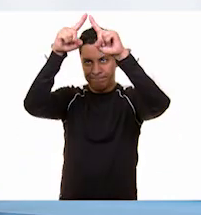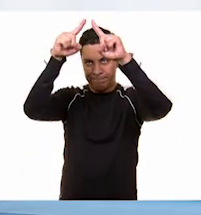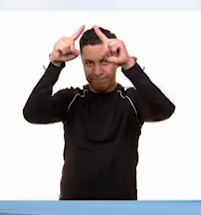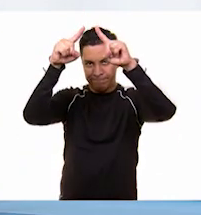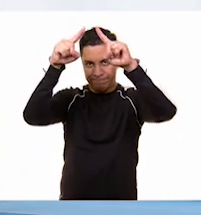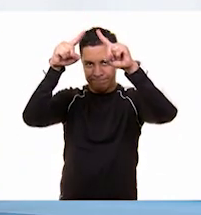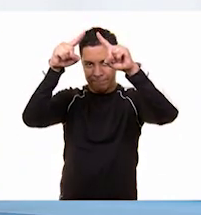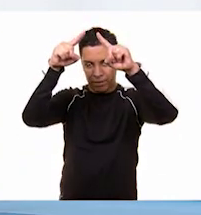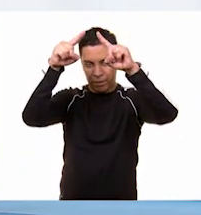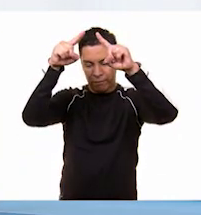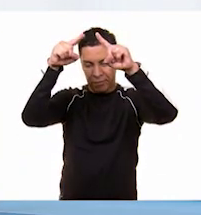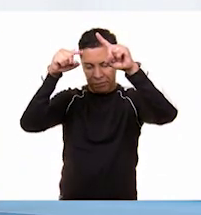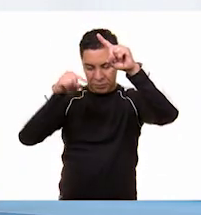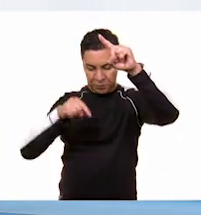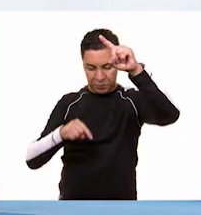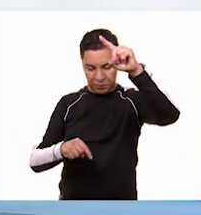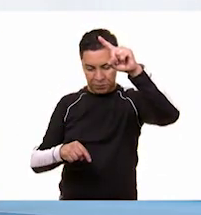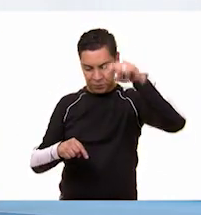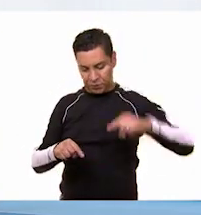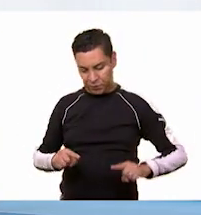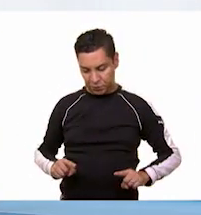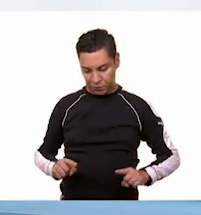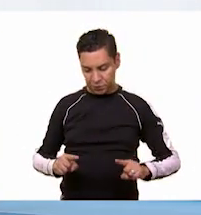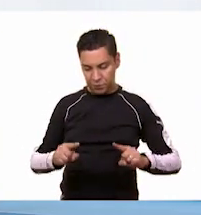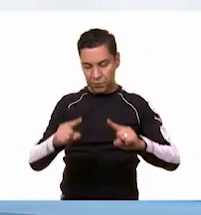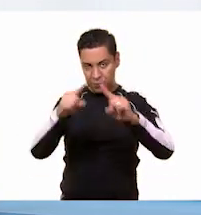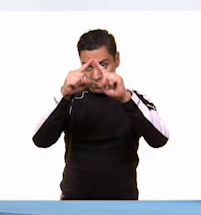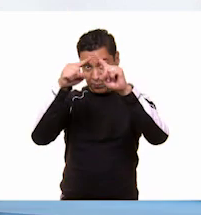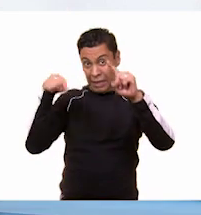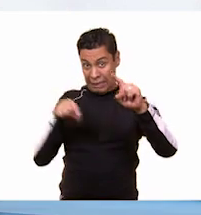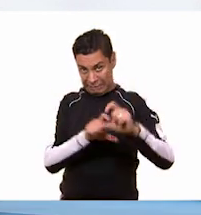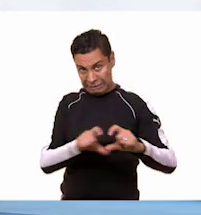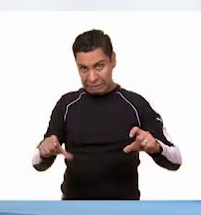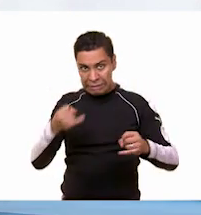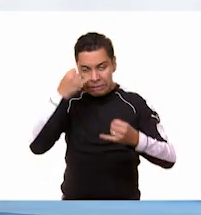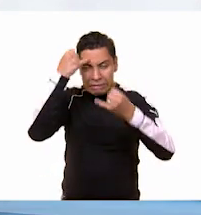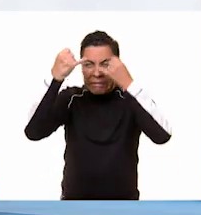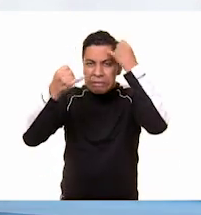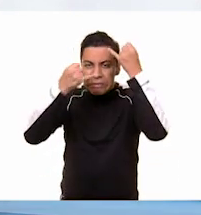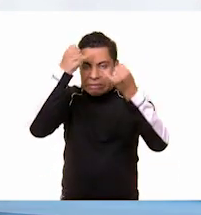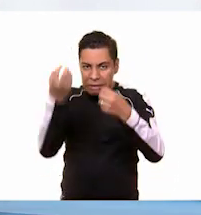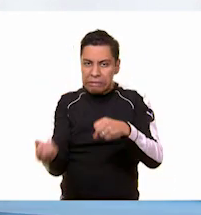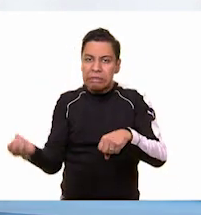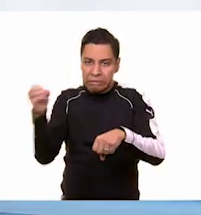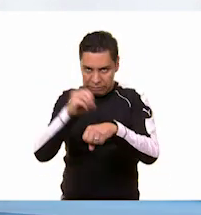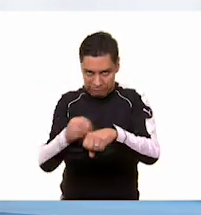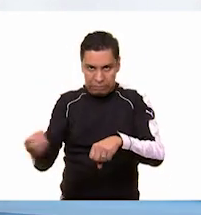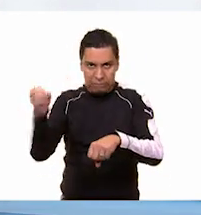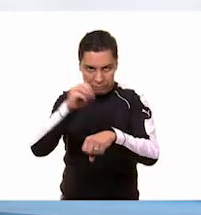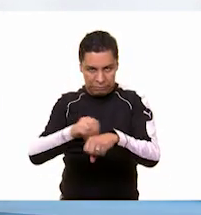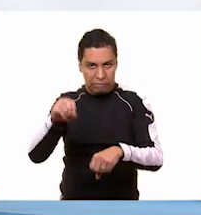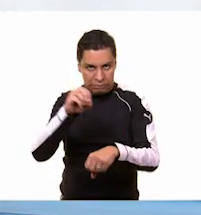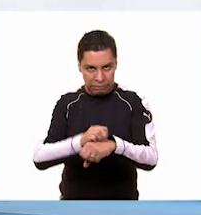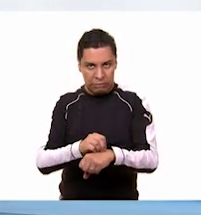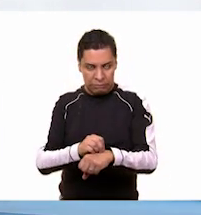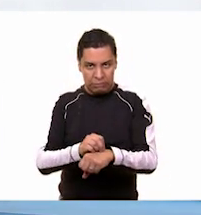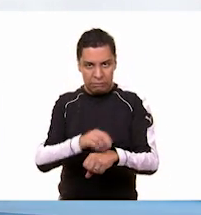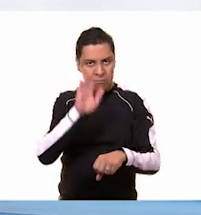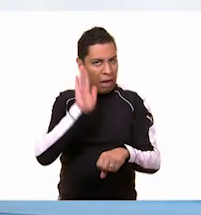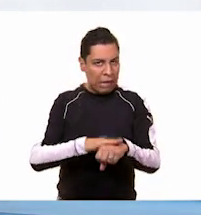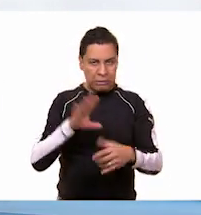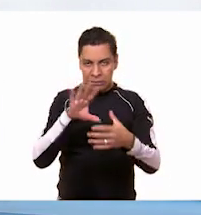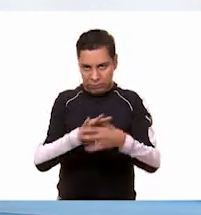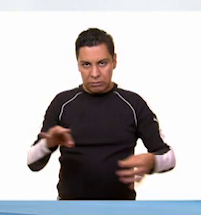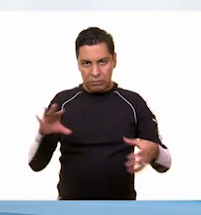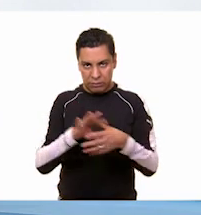complemento, que contiene ideas secundarias. Todos estos datos son importantes, pero podemos prescindir de ellos para comprender